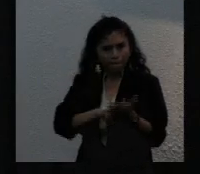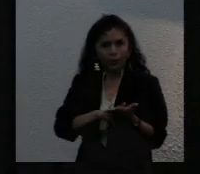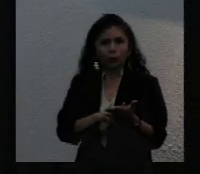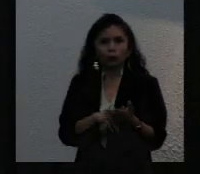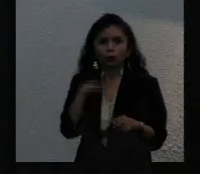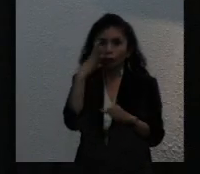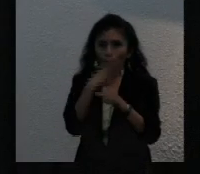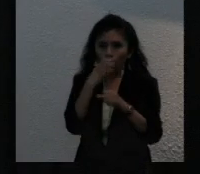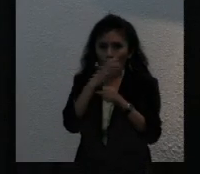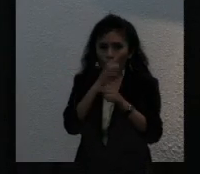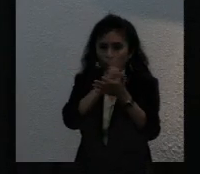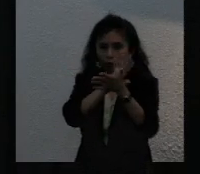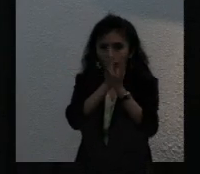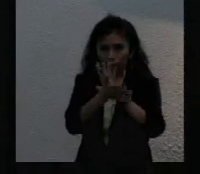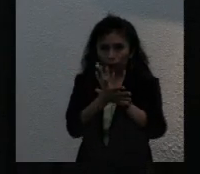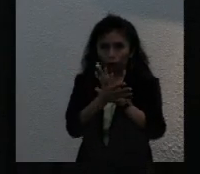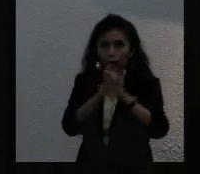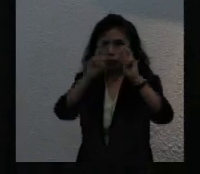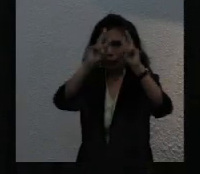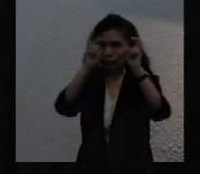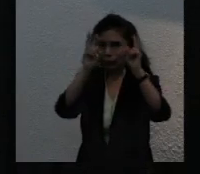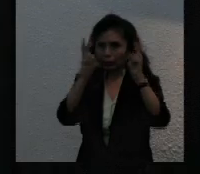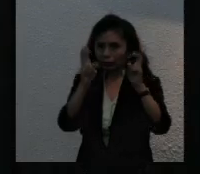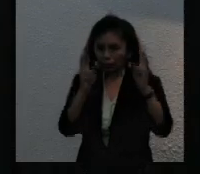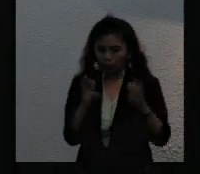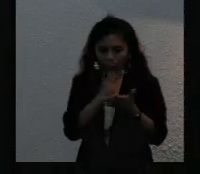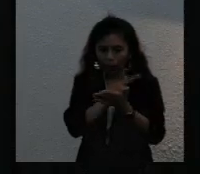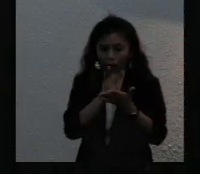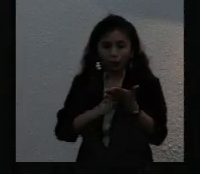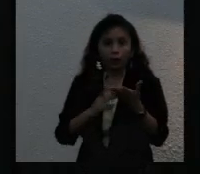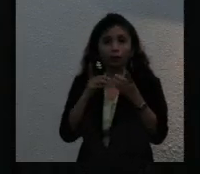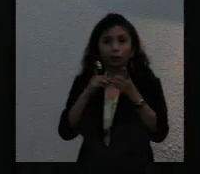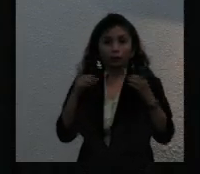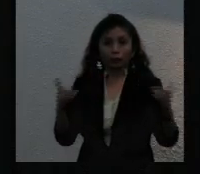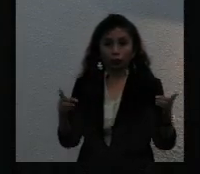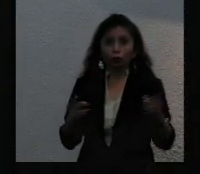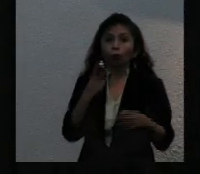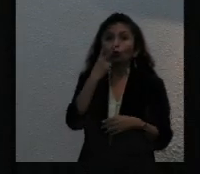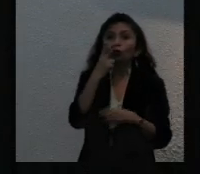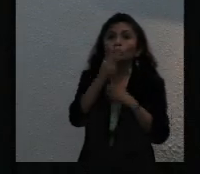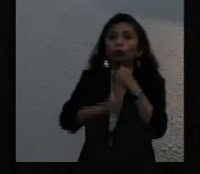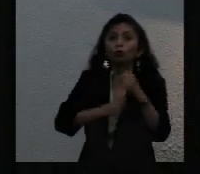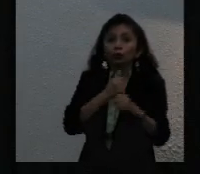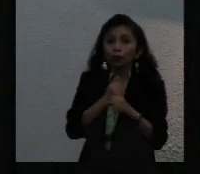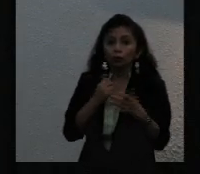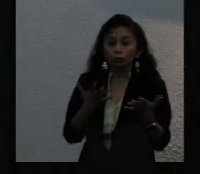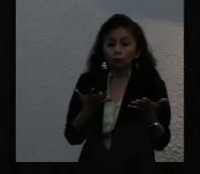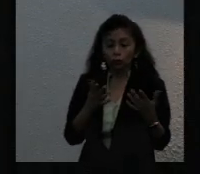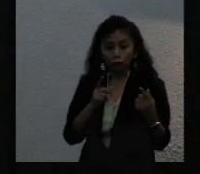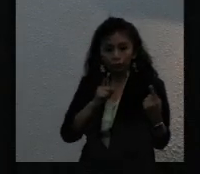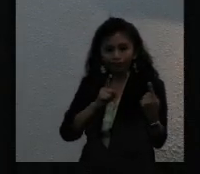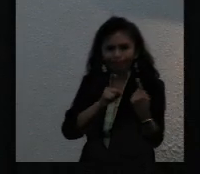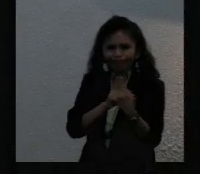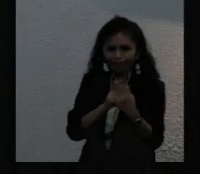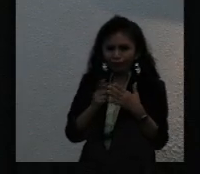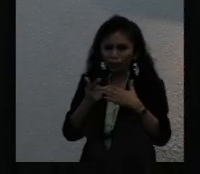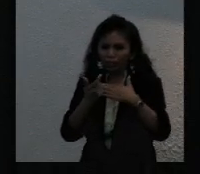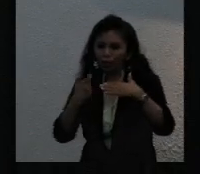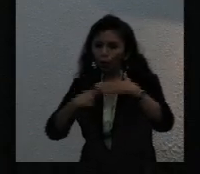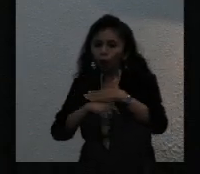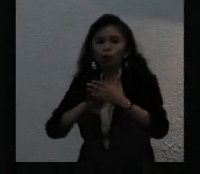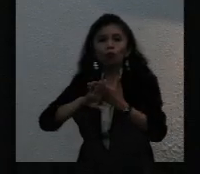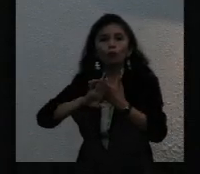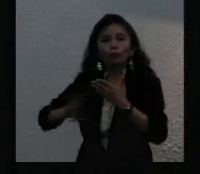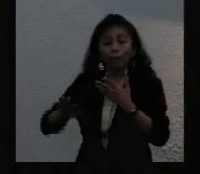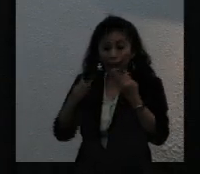Transformación, contenidos en el Plan Estatal de Desarrollo. 2 años de combatir frontalmente la corrupción y de